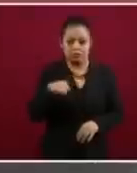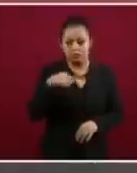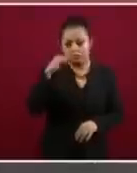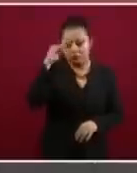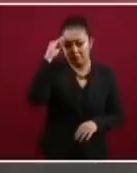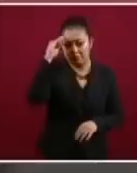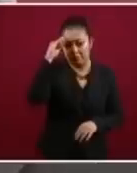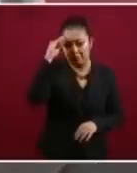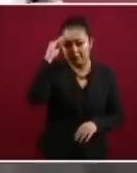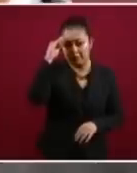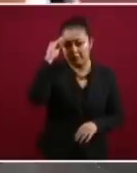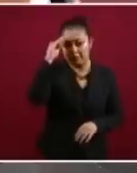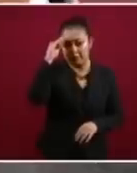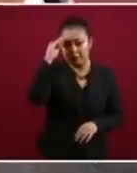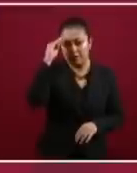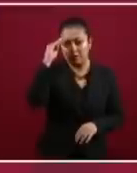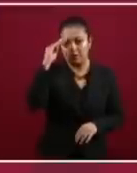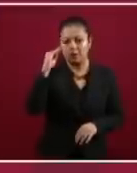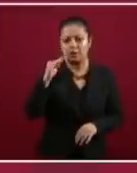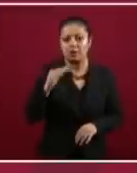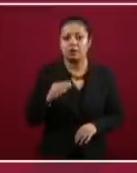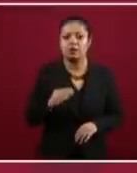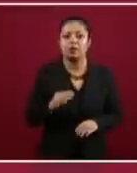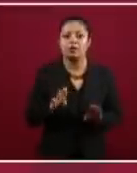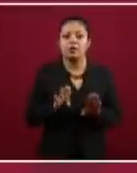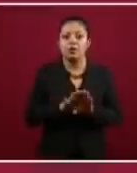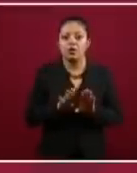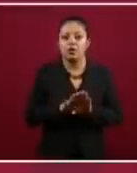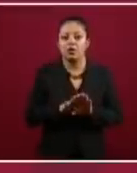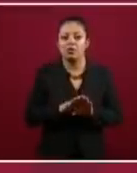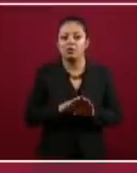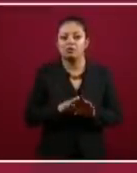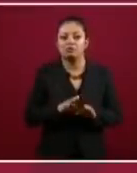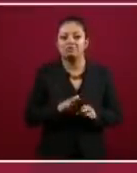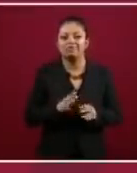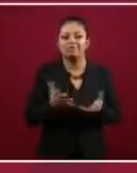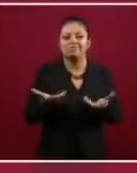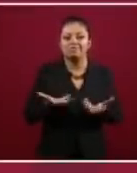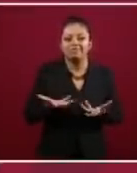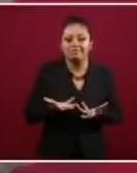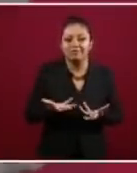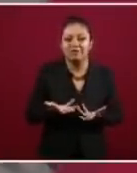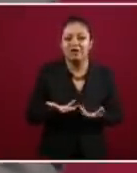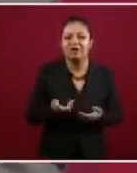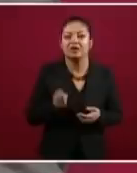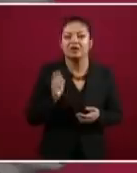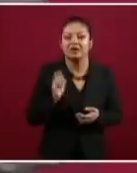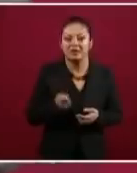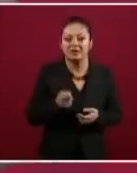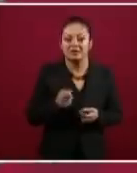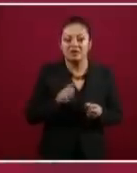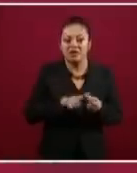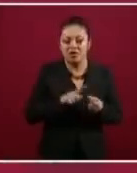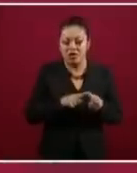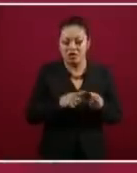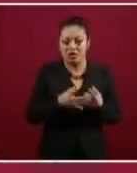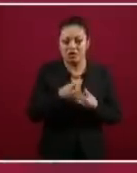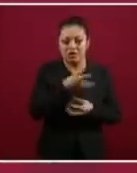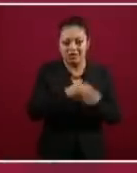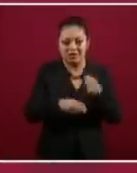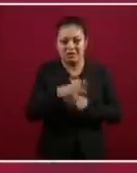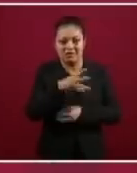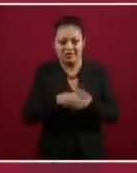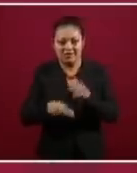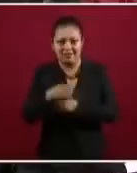se iba a utilizar un mecanismo de financiamiento